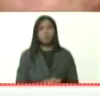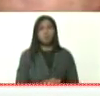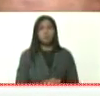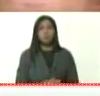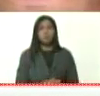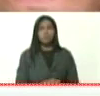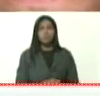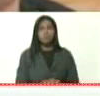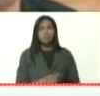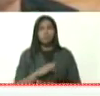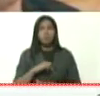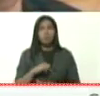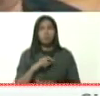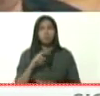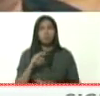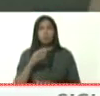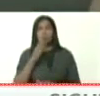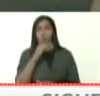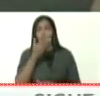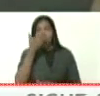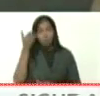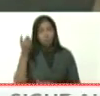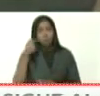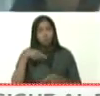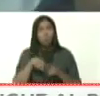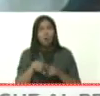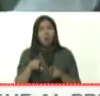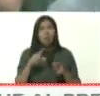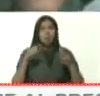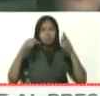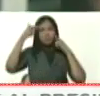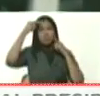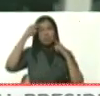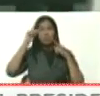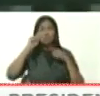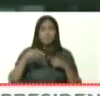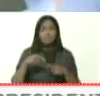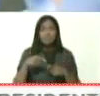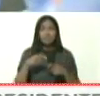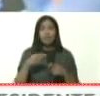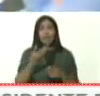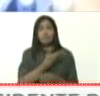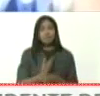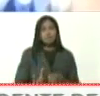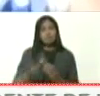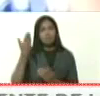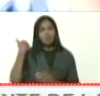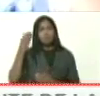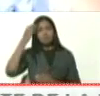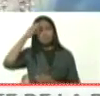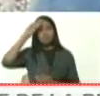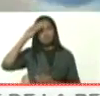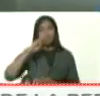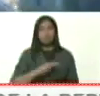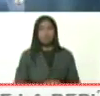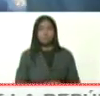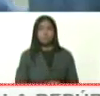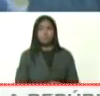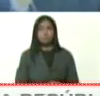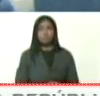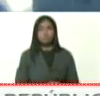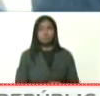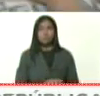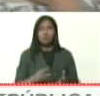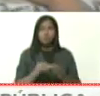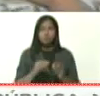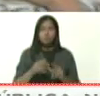de nuestros inolvidables comandantes Hugo Chávez y Fidel Castro. Esto es la consumación del programa, esta es la consumación